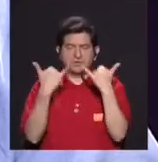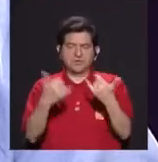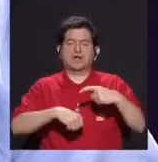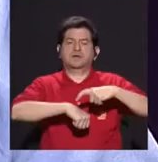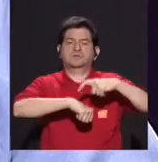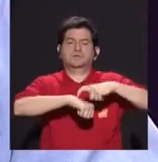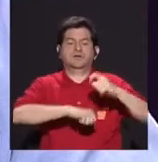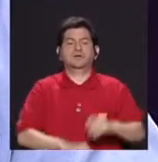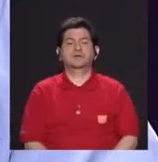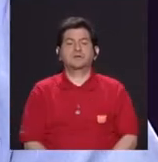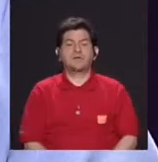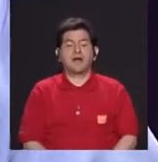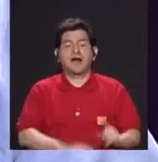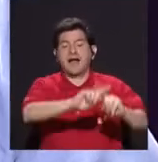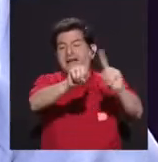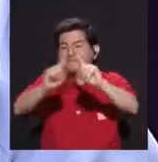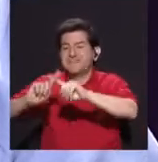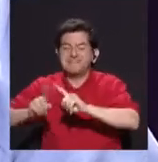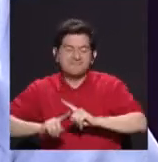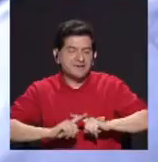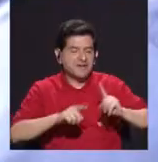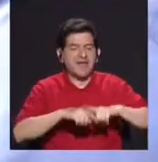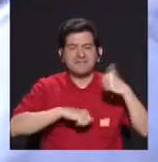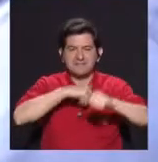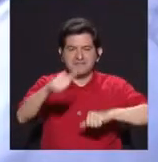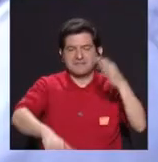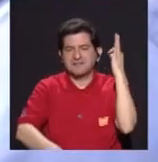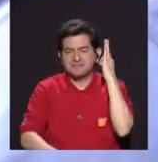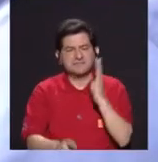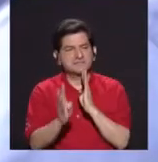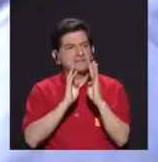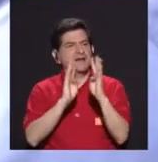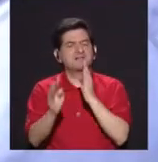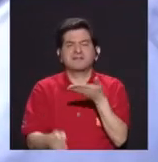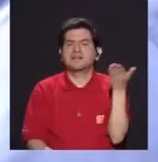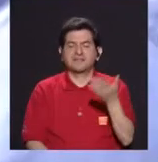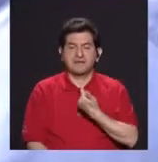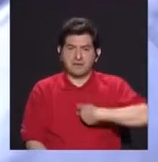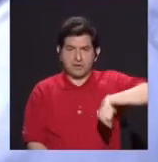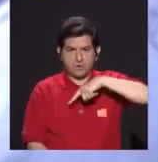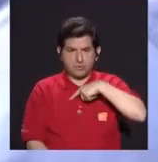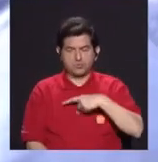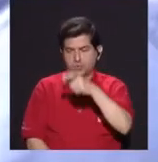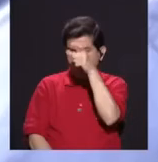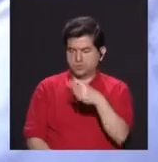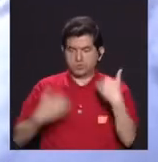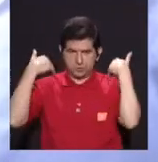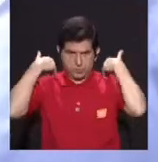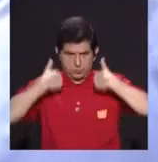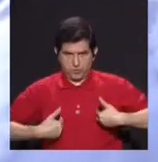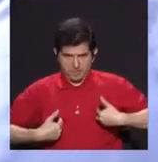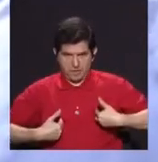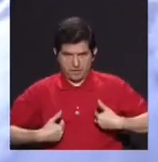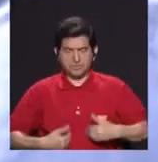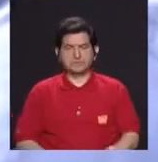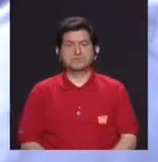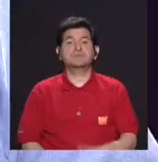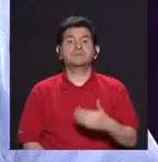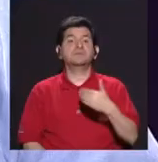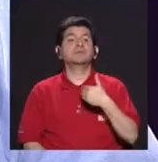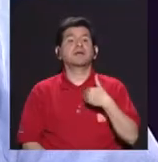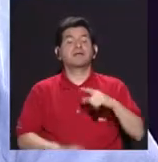los feminismos en plural nos estarían hablando de que nosotros como seres humanos como personas tenemos